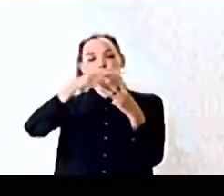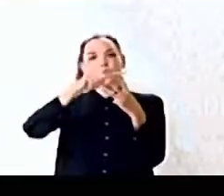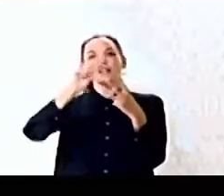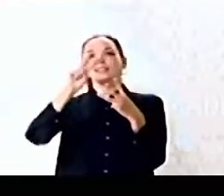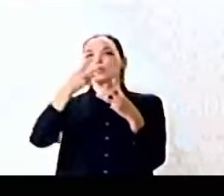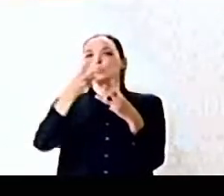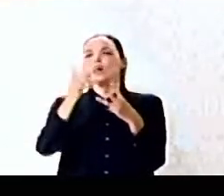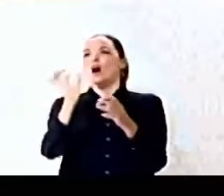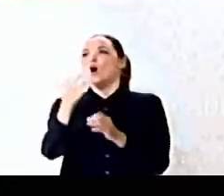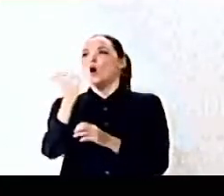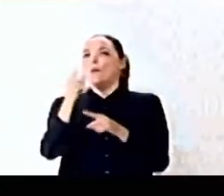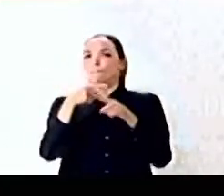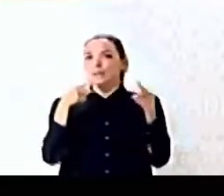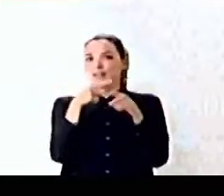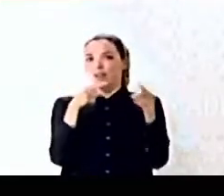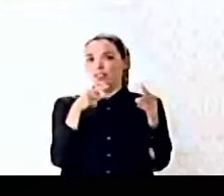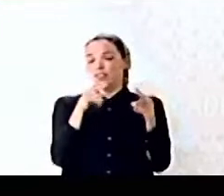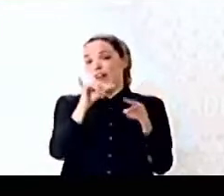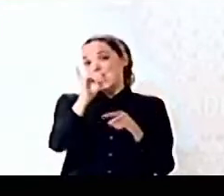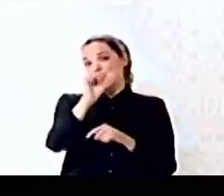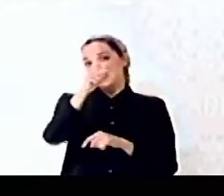la dosis primera de Janssen,